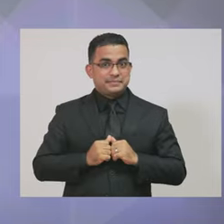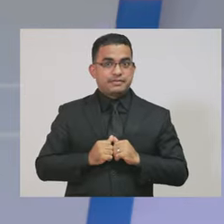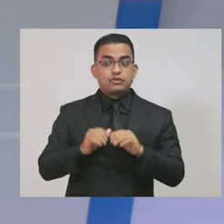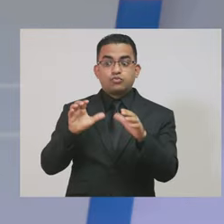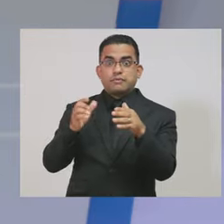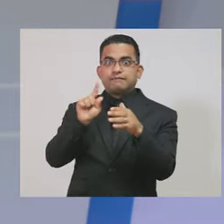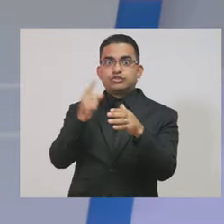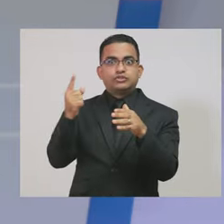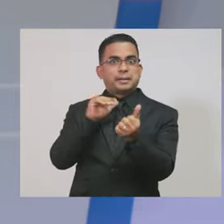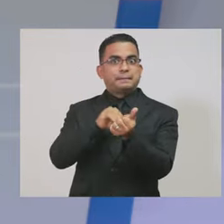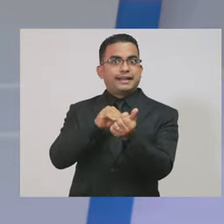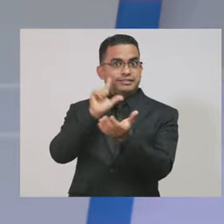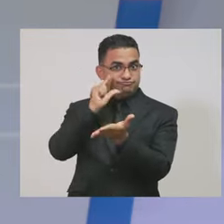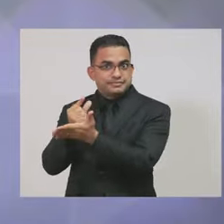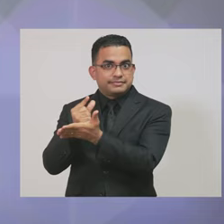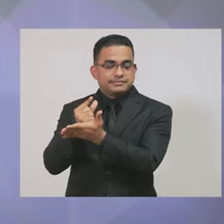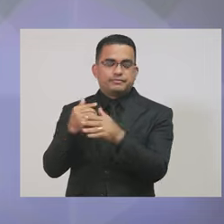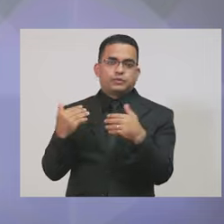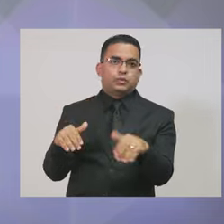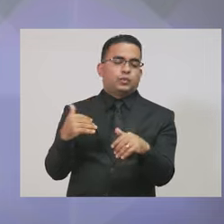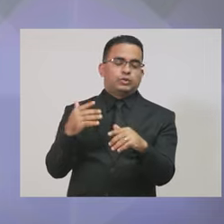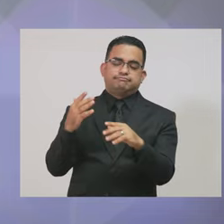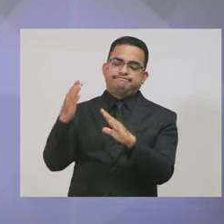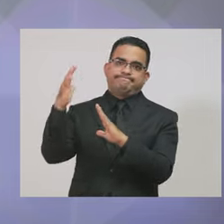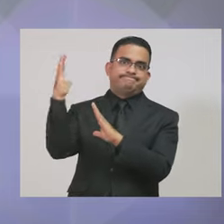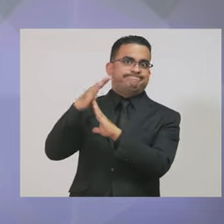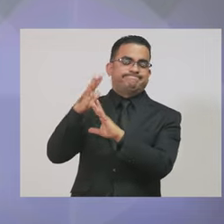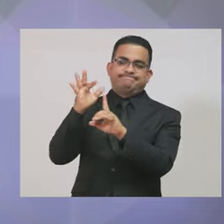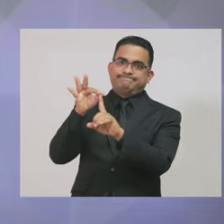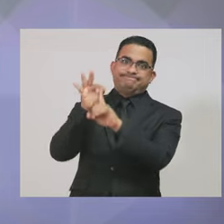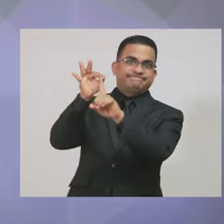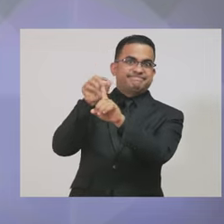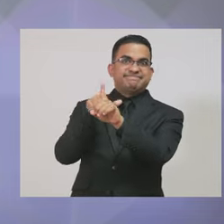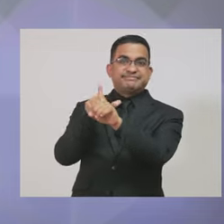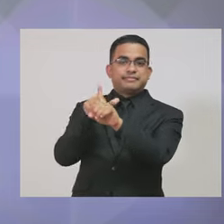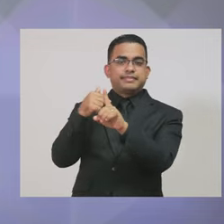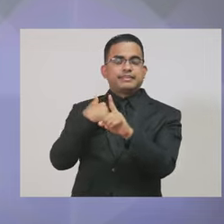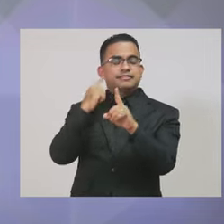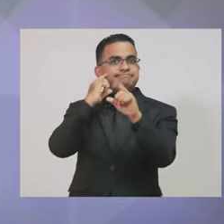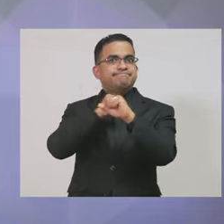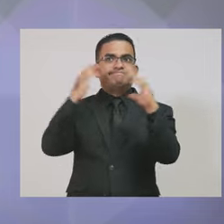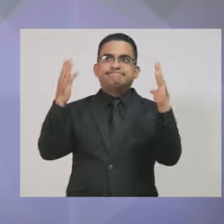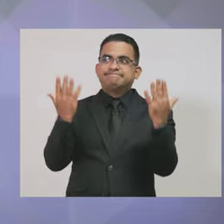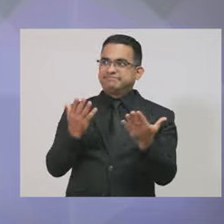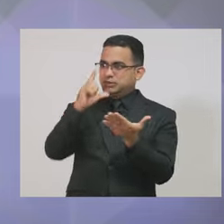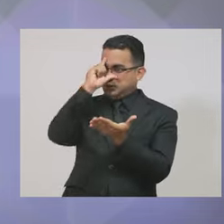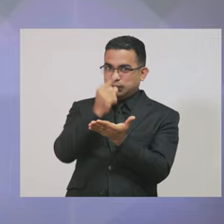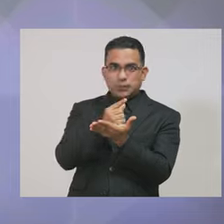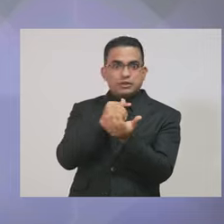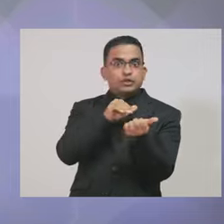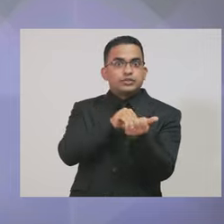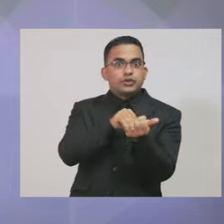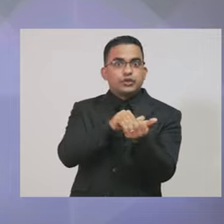domingo la primera de médicos en esta sede excepcional es la palabra que llega a mi mente al tratar de describir esta